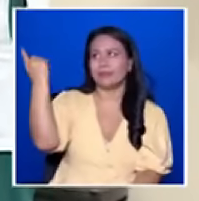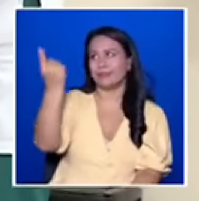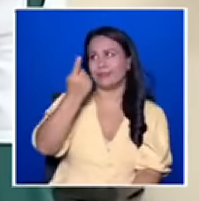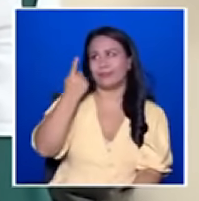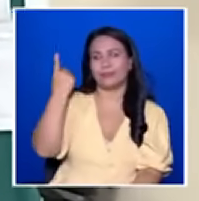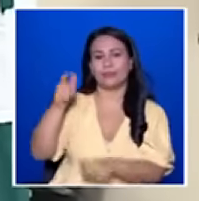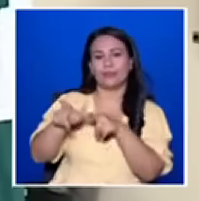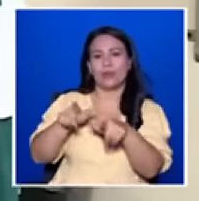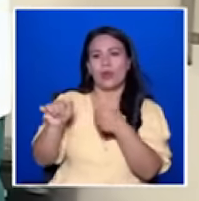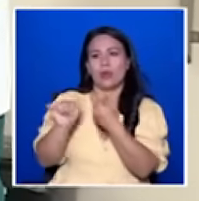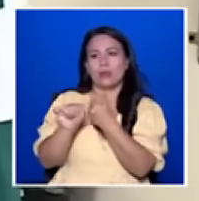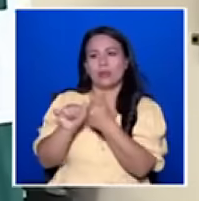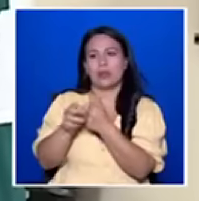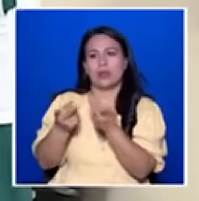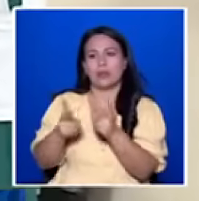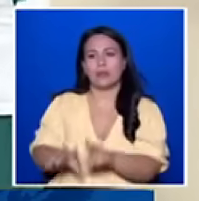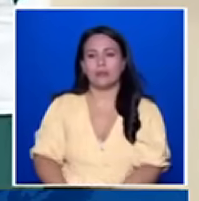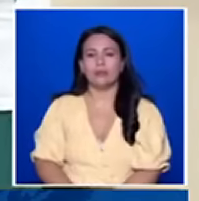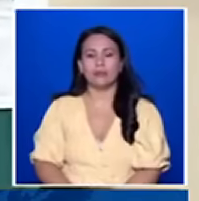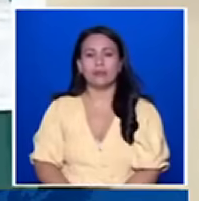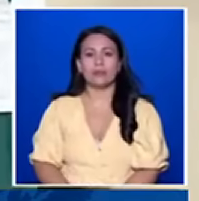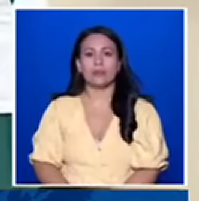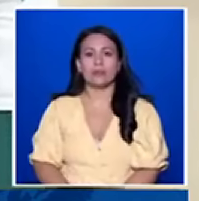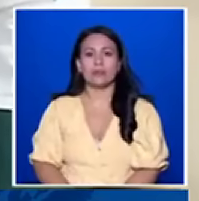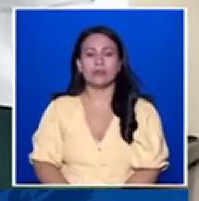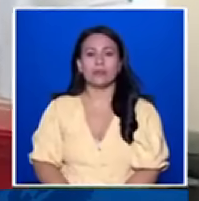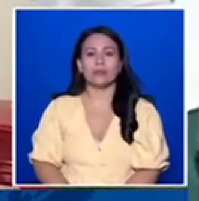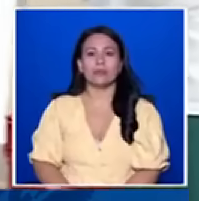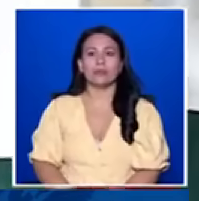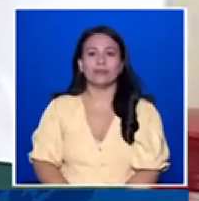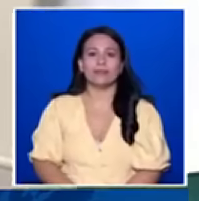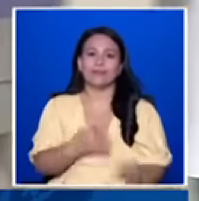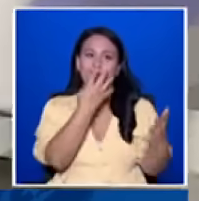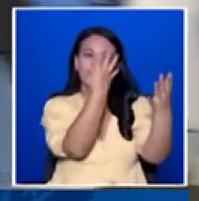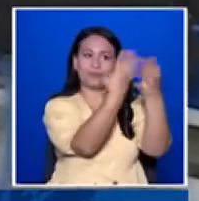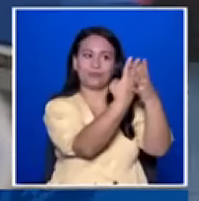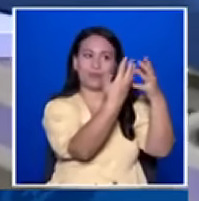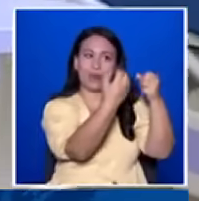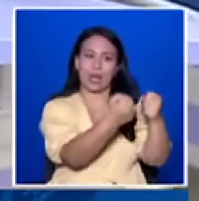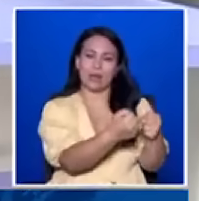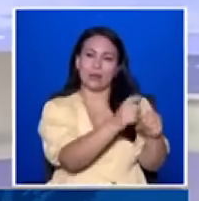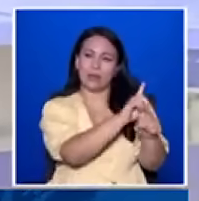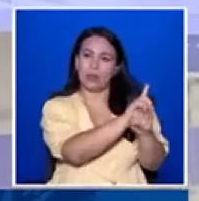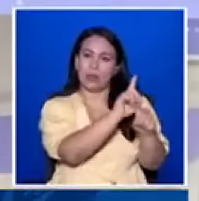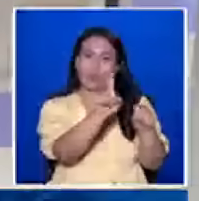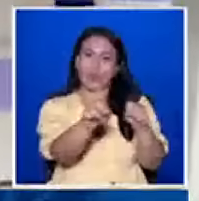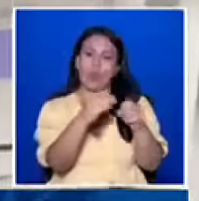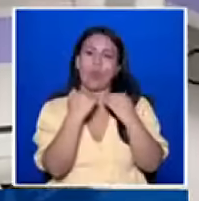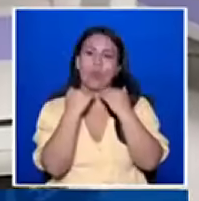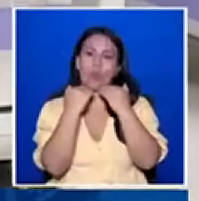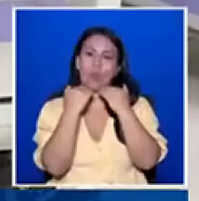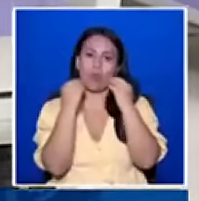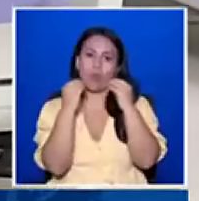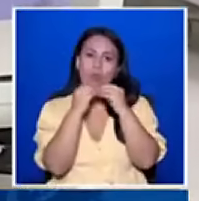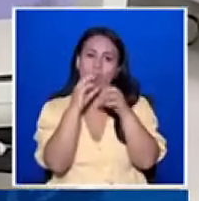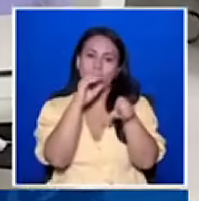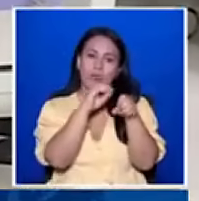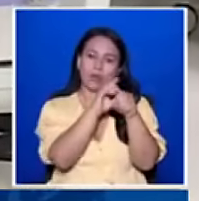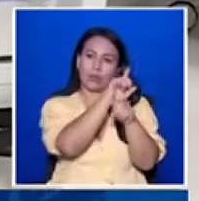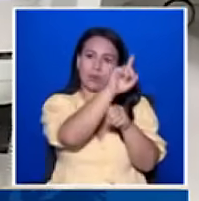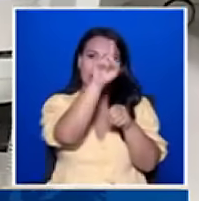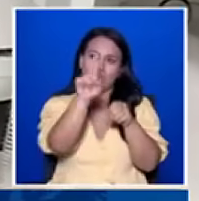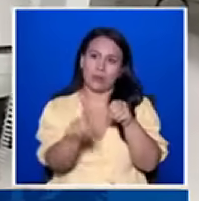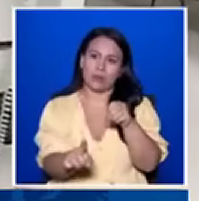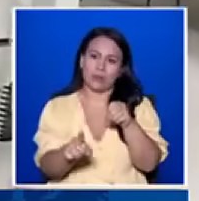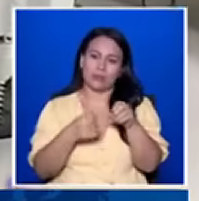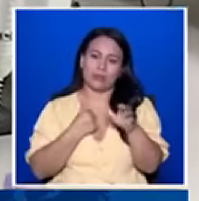y también debido a la gran cercanía que tenemos con la penitenciaría litoral. Obviamente cualquier suceso que se sea dentro de ella, nosotros somos